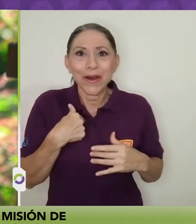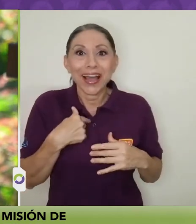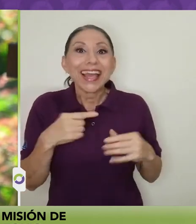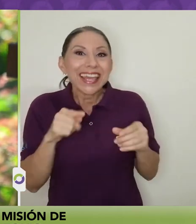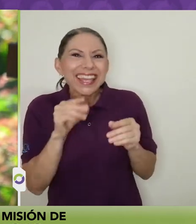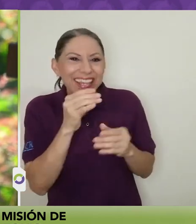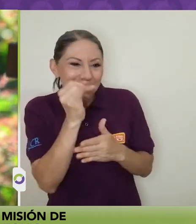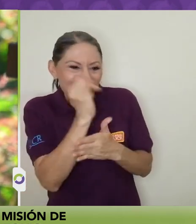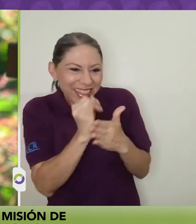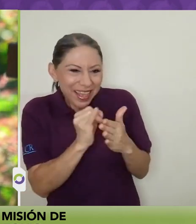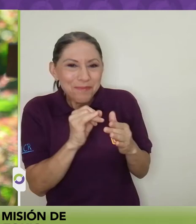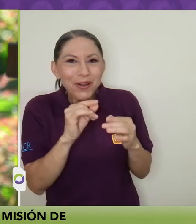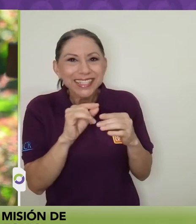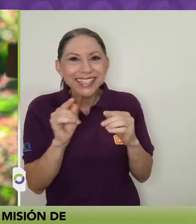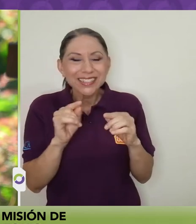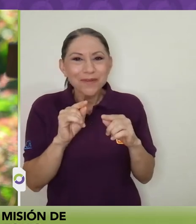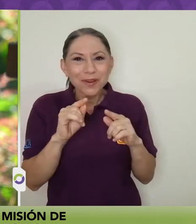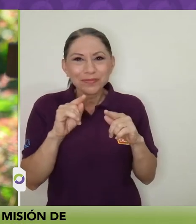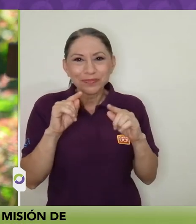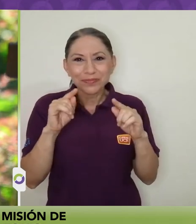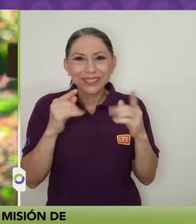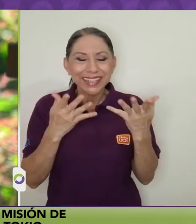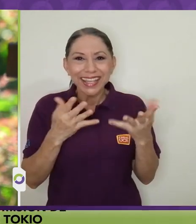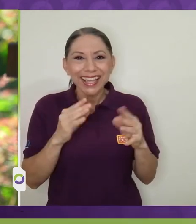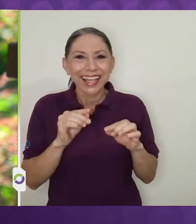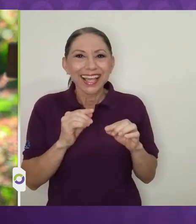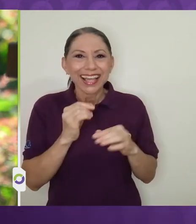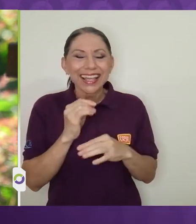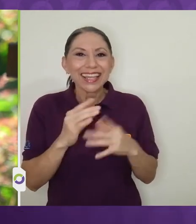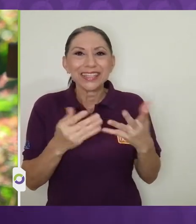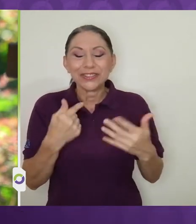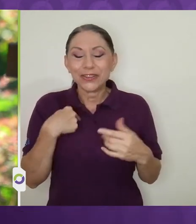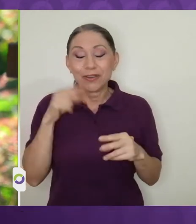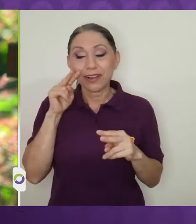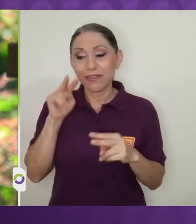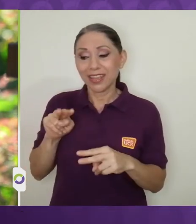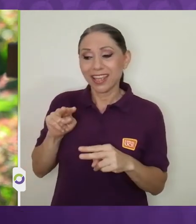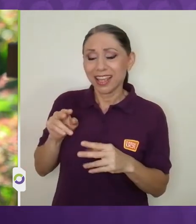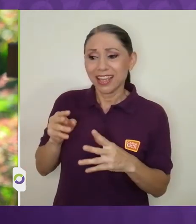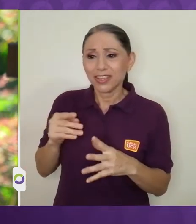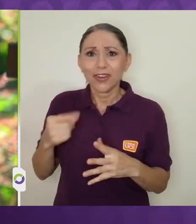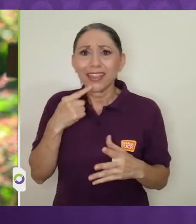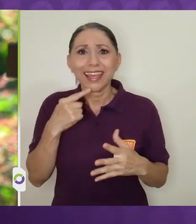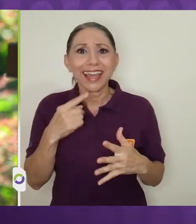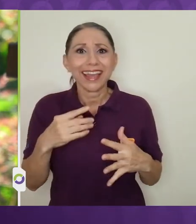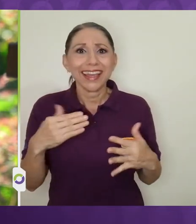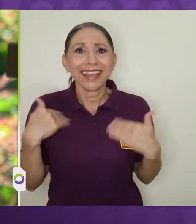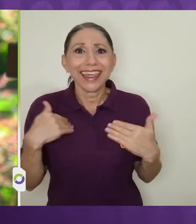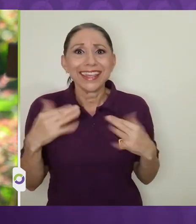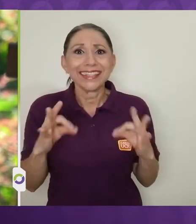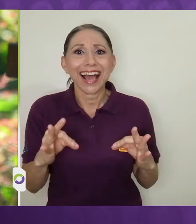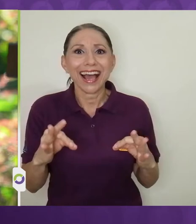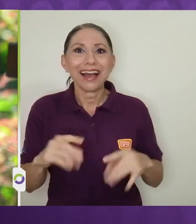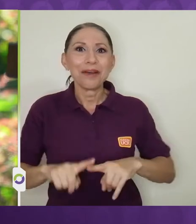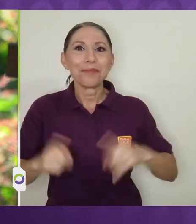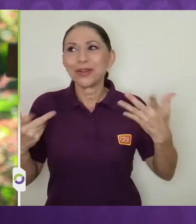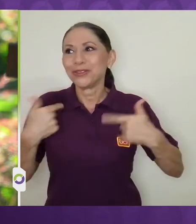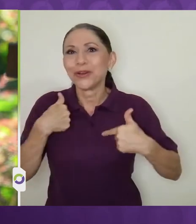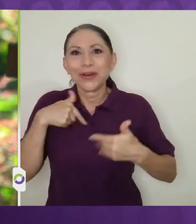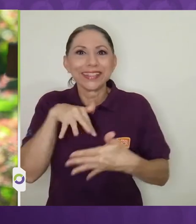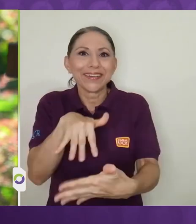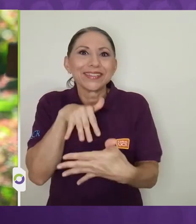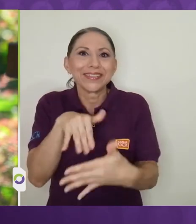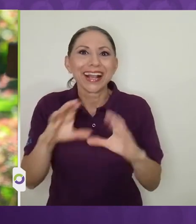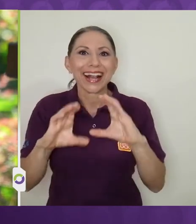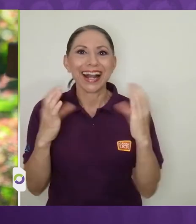emojis. Pero que yo como lo vi rápido y yo como, qué dicha, ¿verdad? Pero ya el profe me